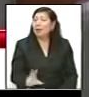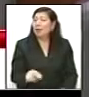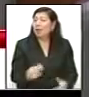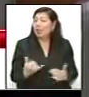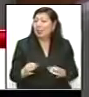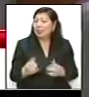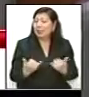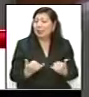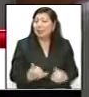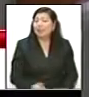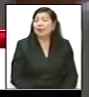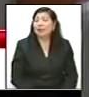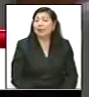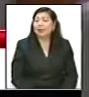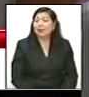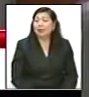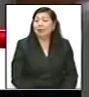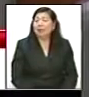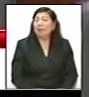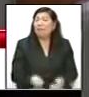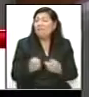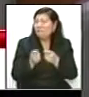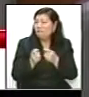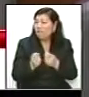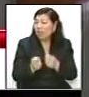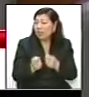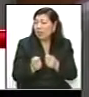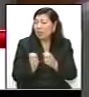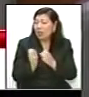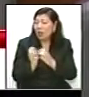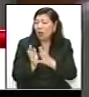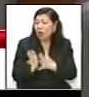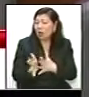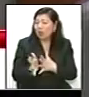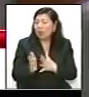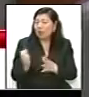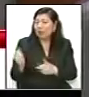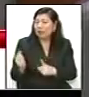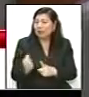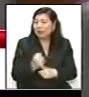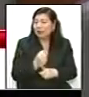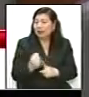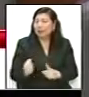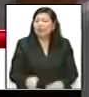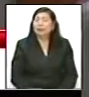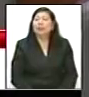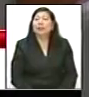esta manera, calumniando, odiando, atacando